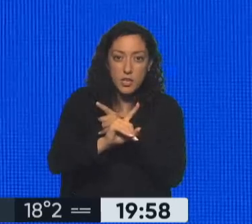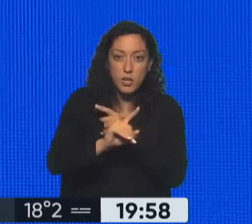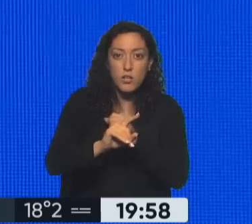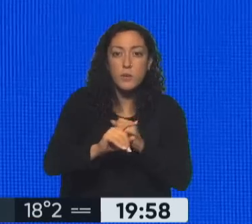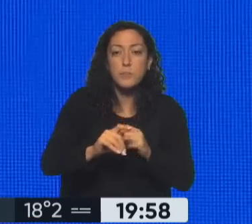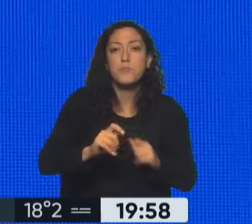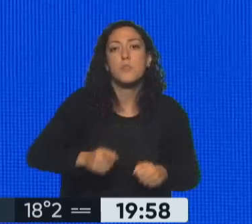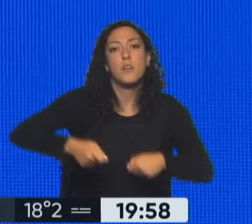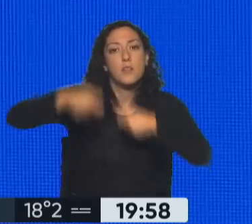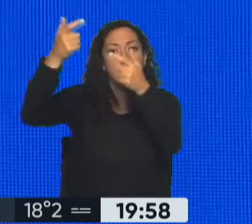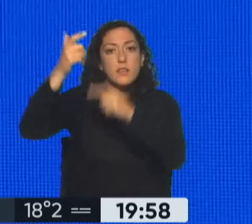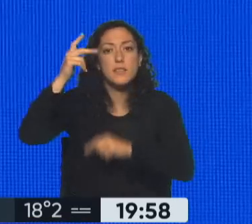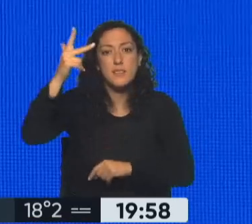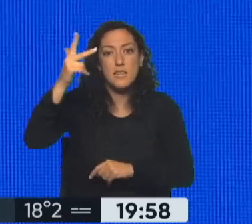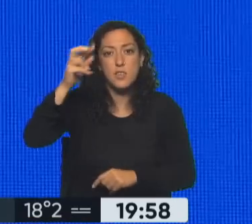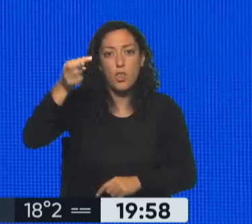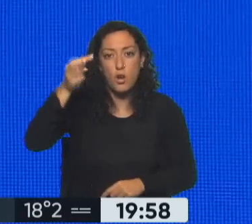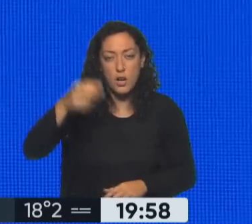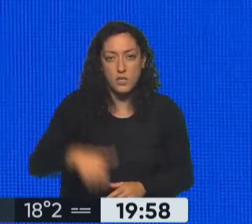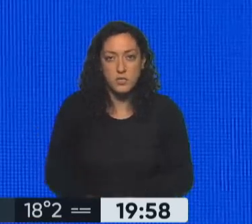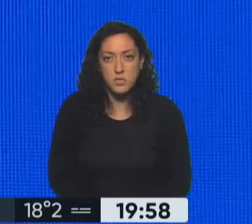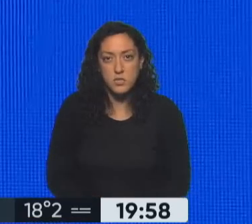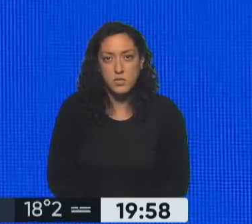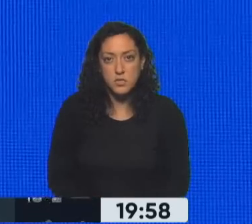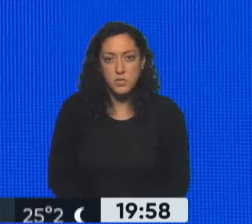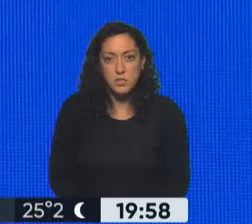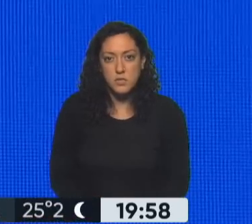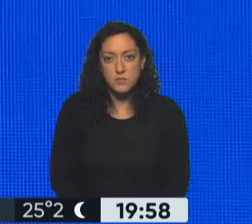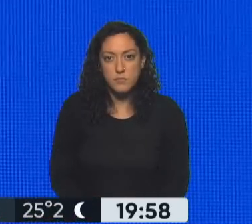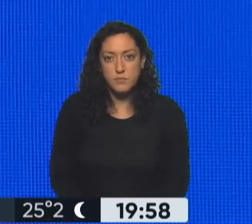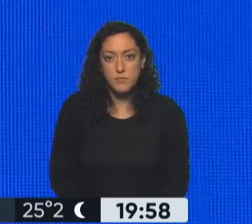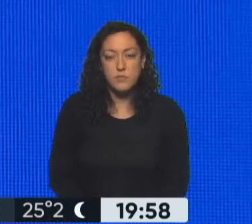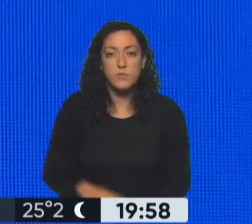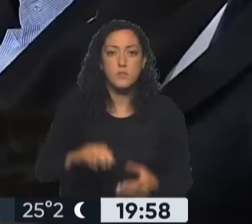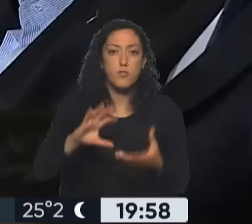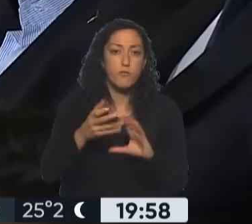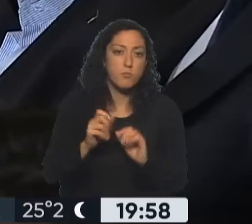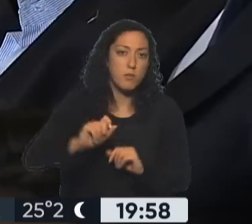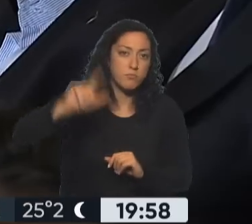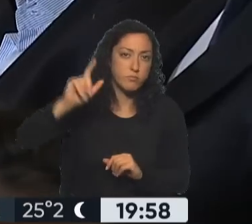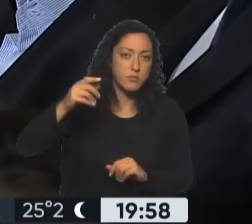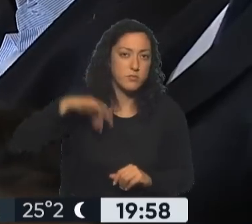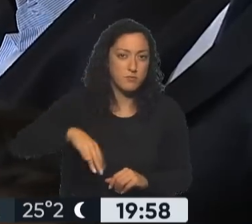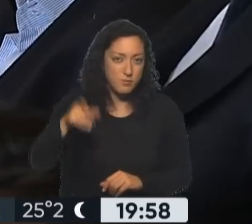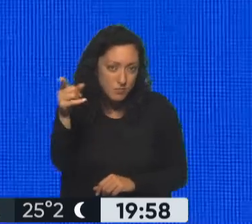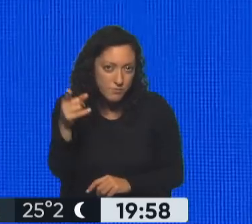se remitieron al exterior 3 dólares en términos de rentabilidad. 3